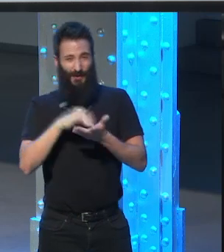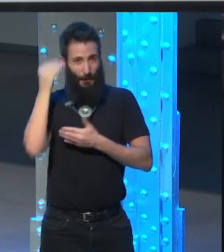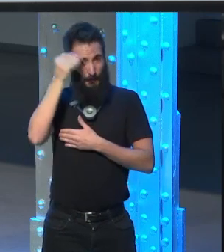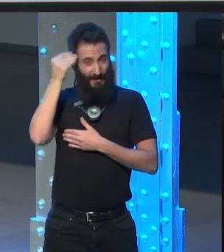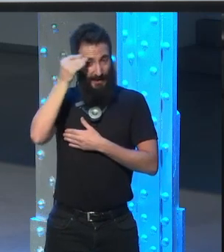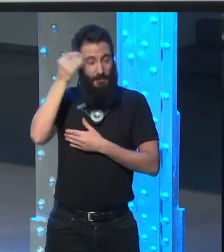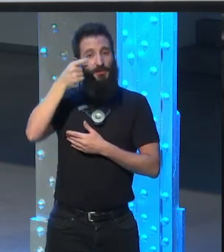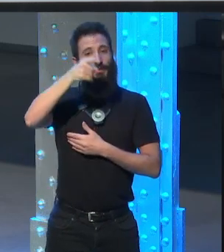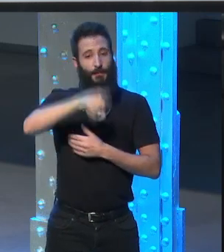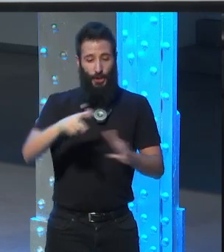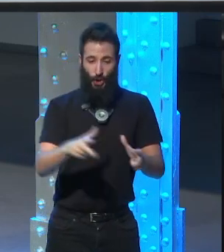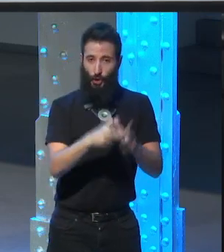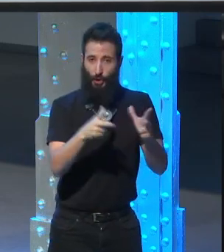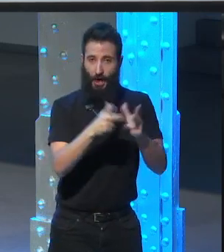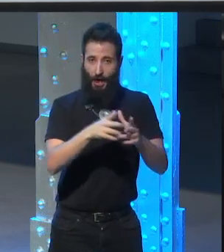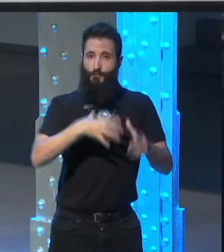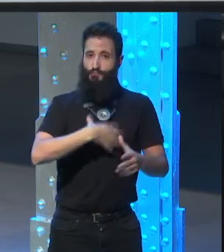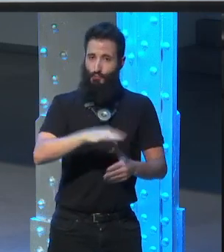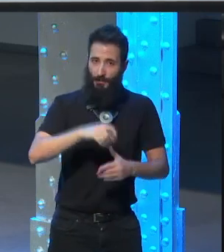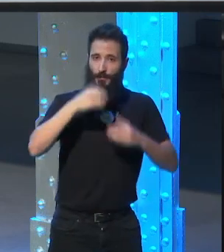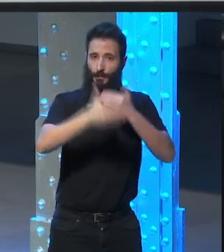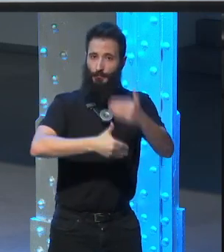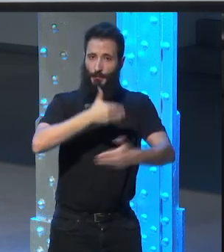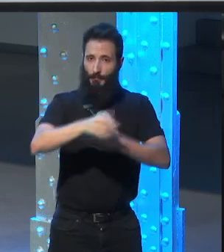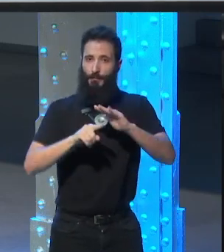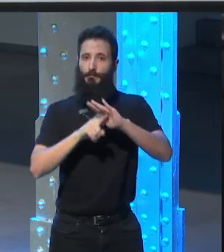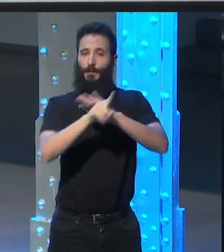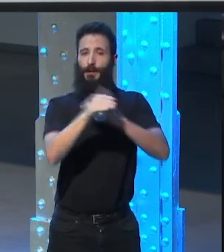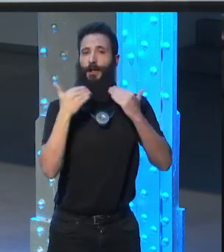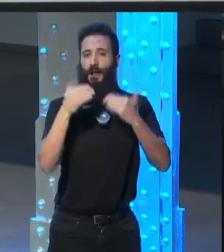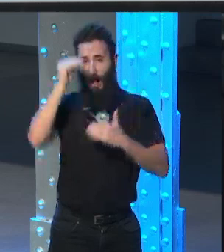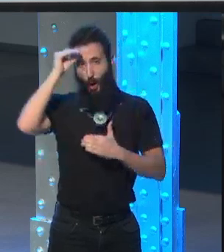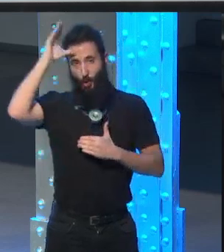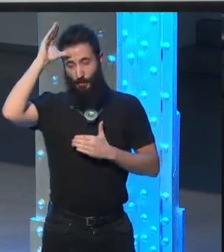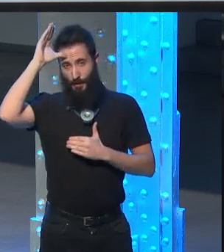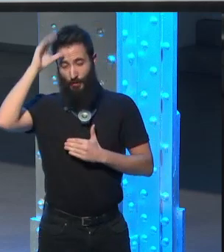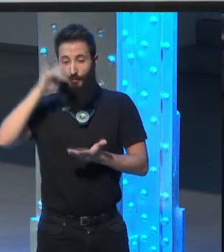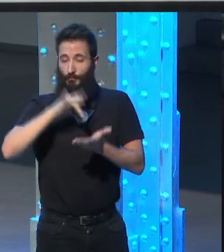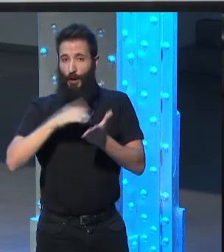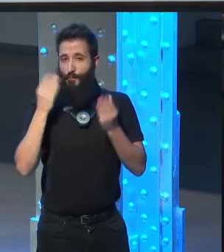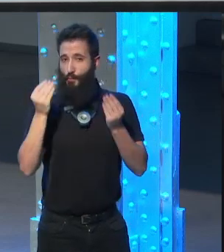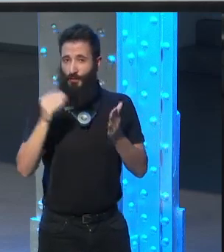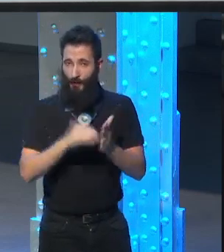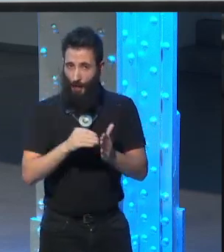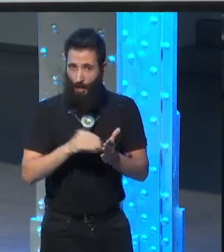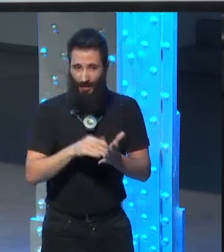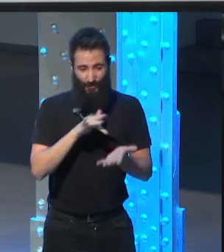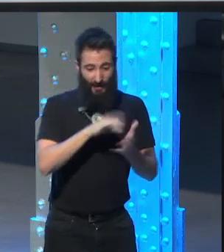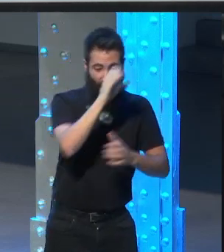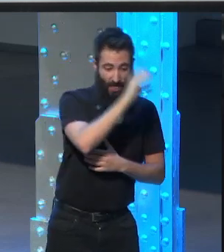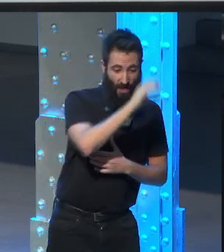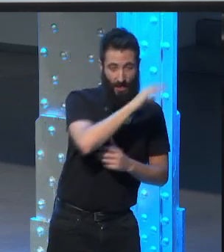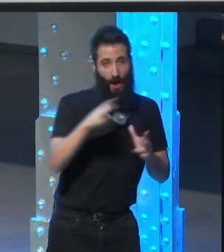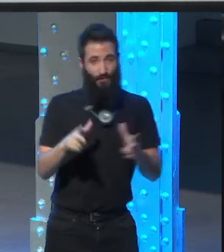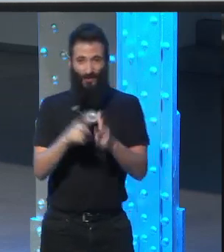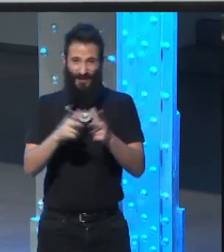también una sociedad puede avanzar si está basada en el conocimiento. Y muchas veces ciencia y sociedad están